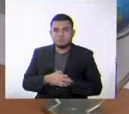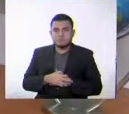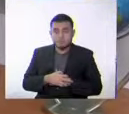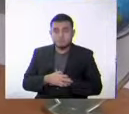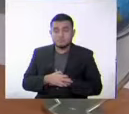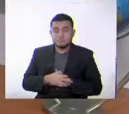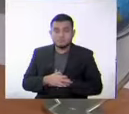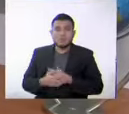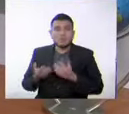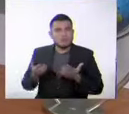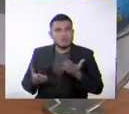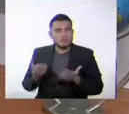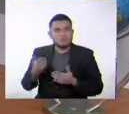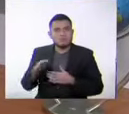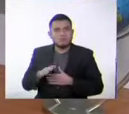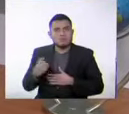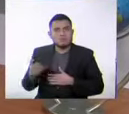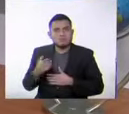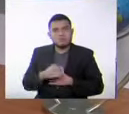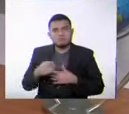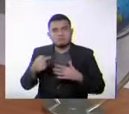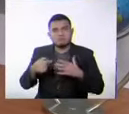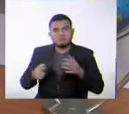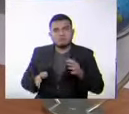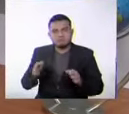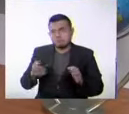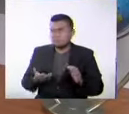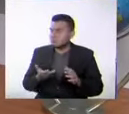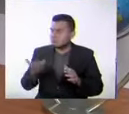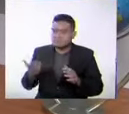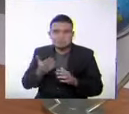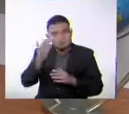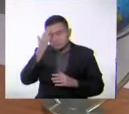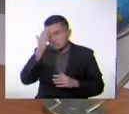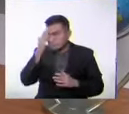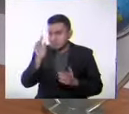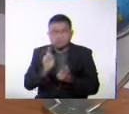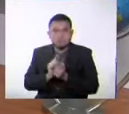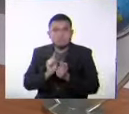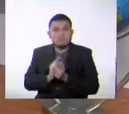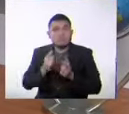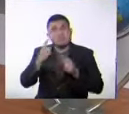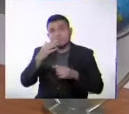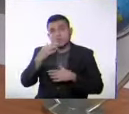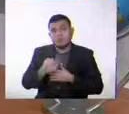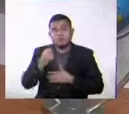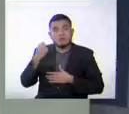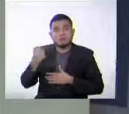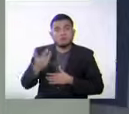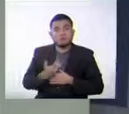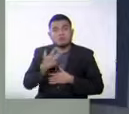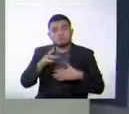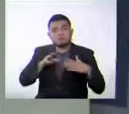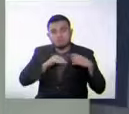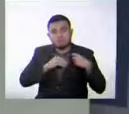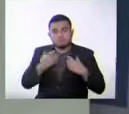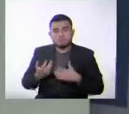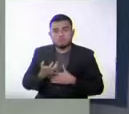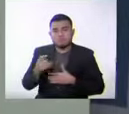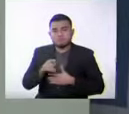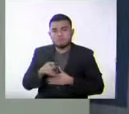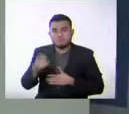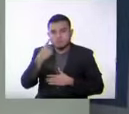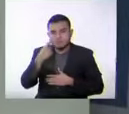instrumentos jurídicos están ahí, pero nosotros no los conocemos. No los conocemos y es importante que reconozcamos a cada uno de ellas. Mira dónde